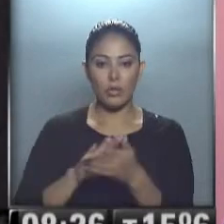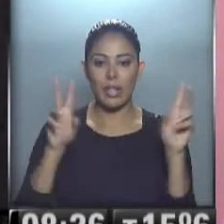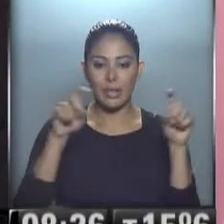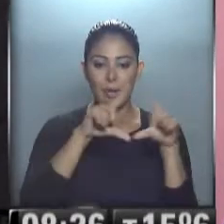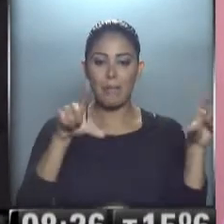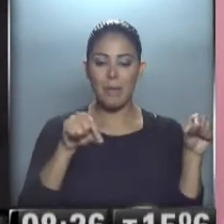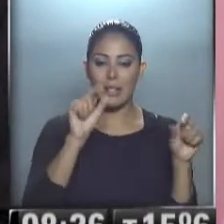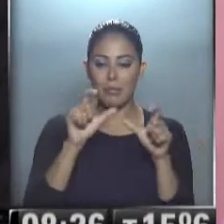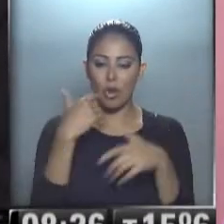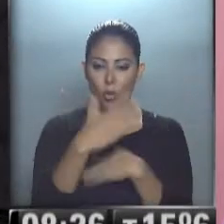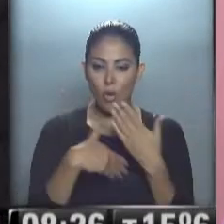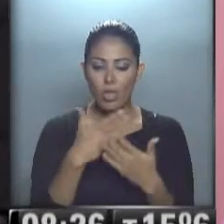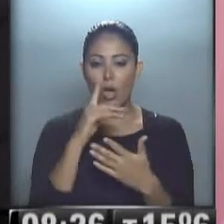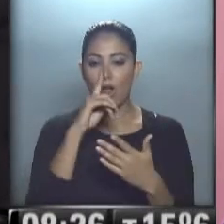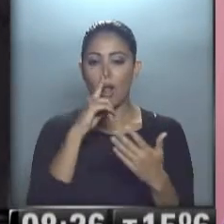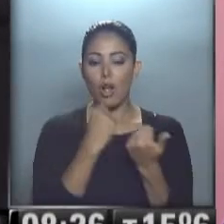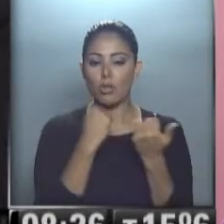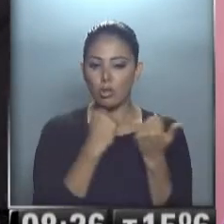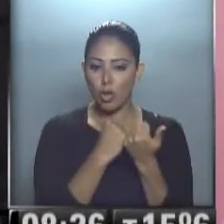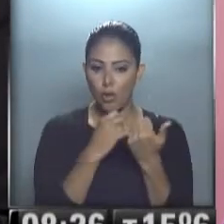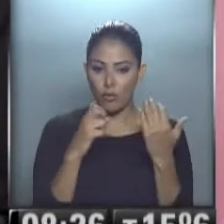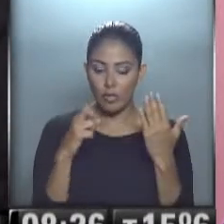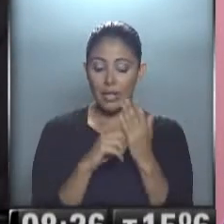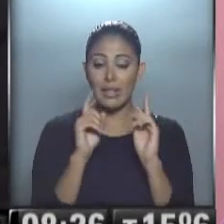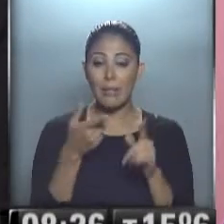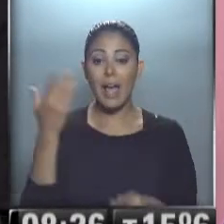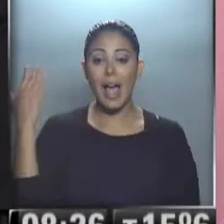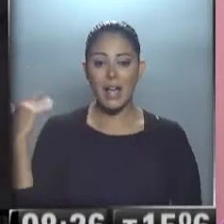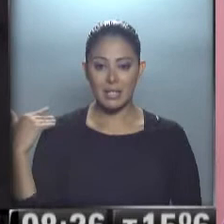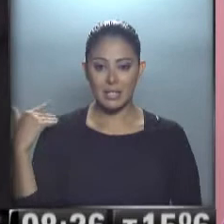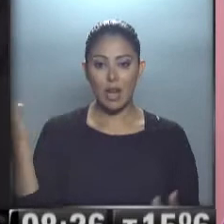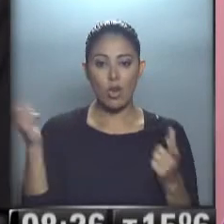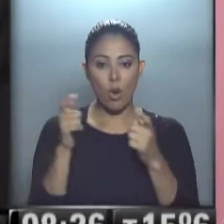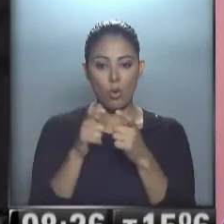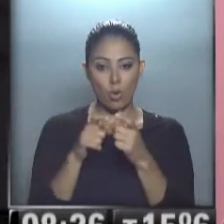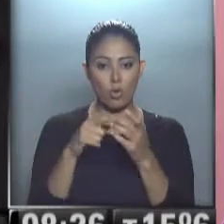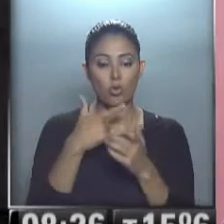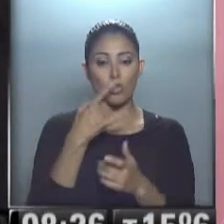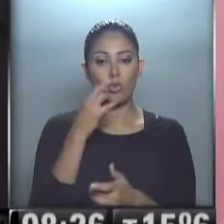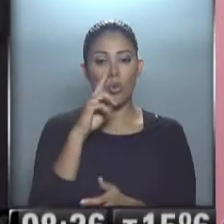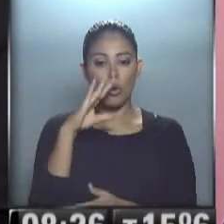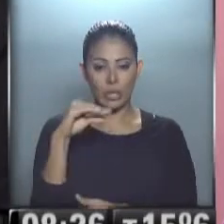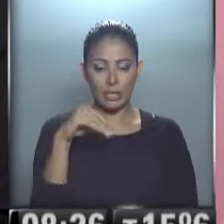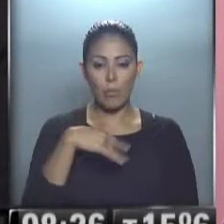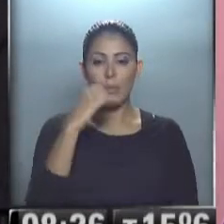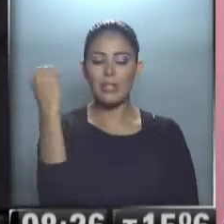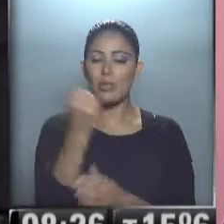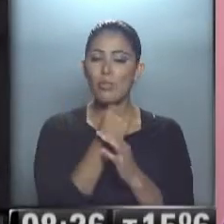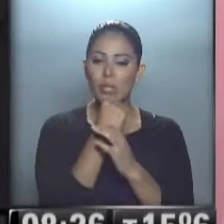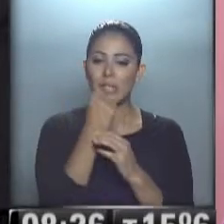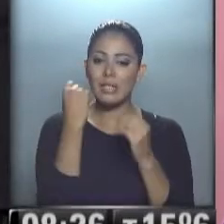jugadores y el control fiscal sobre este tema pero también ayer hubo una reunión en zúrich con los más importantes empresarios